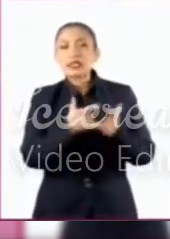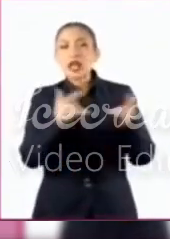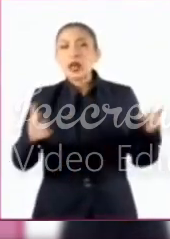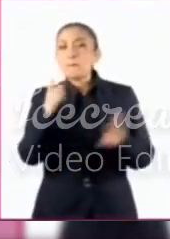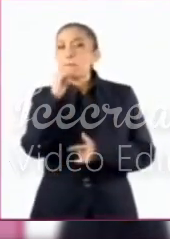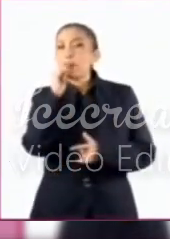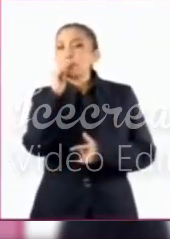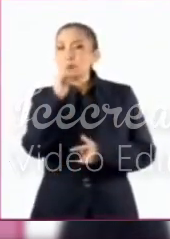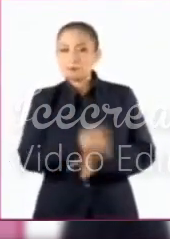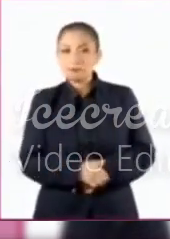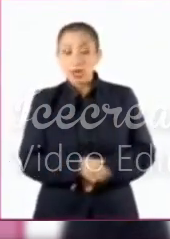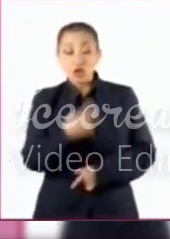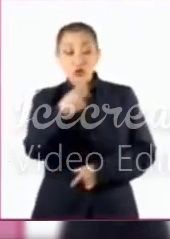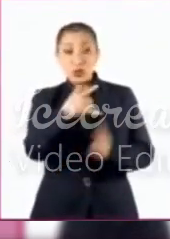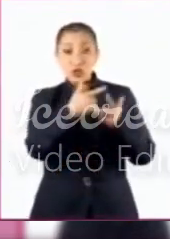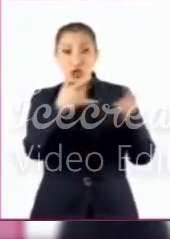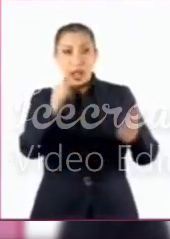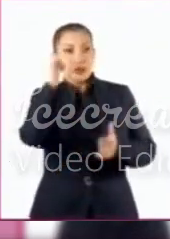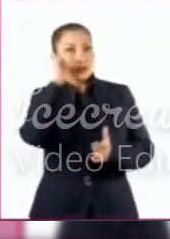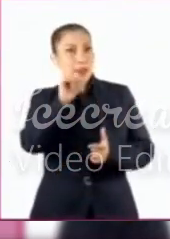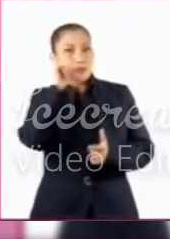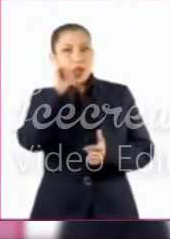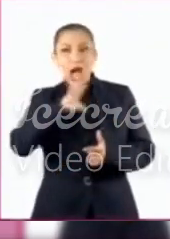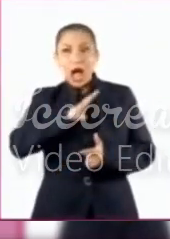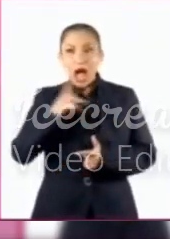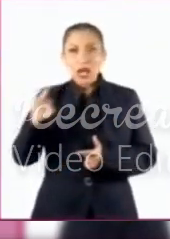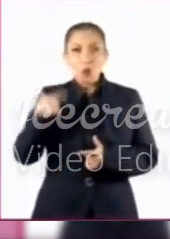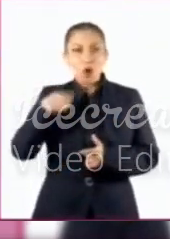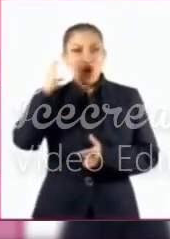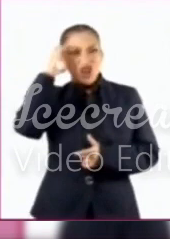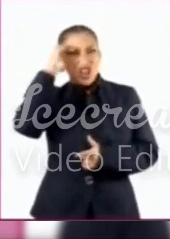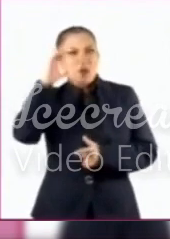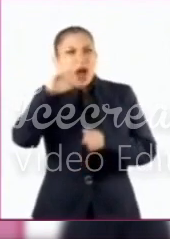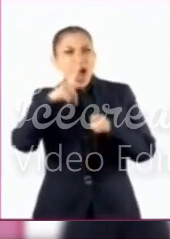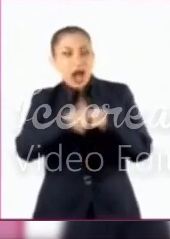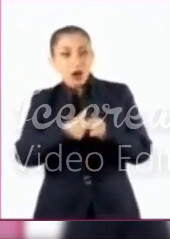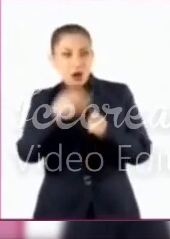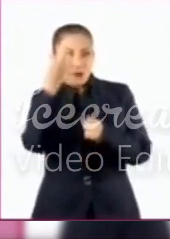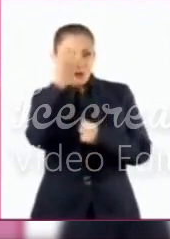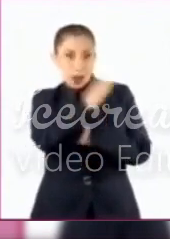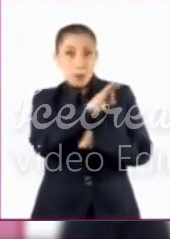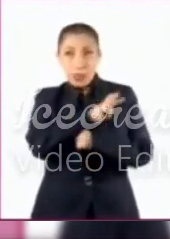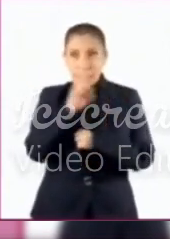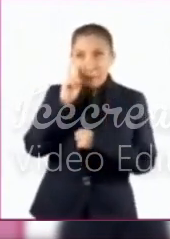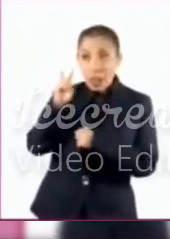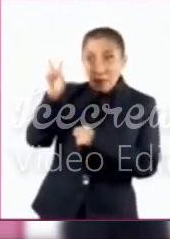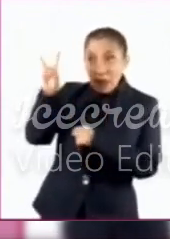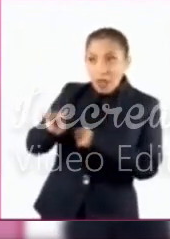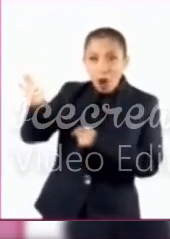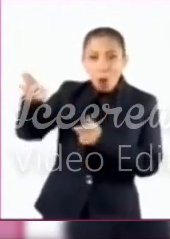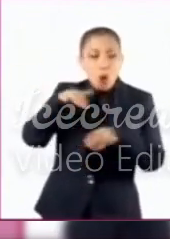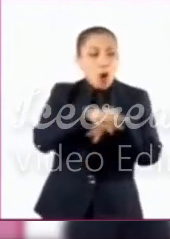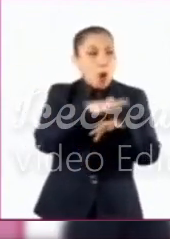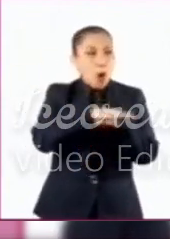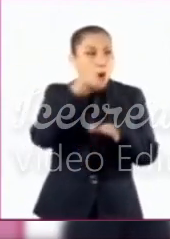cuento policíaco. Sus historias siempre involucran un crimen, ficticio aunque puede ser basado en hechos